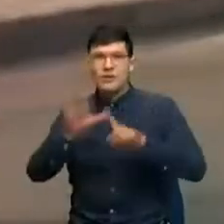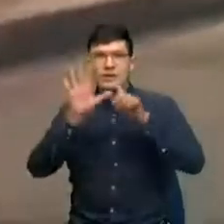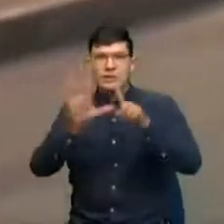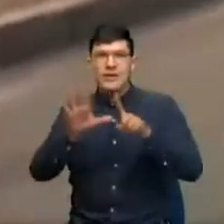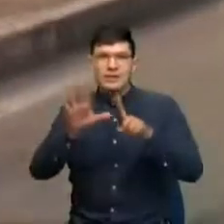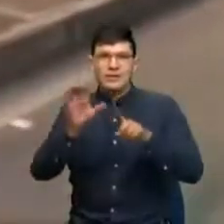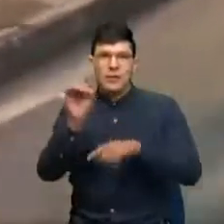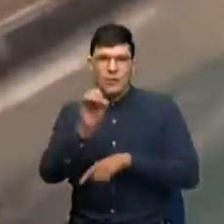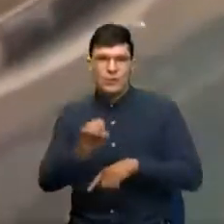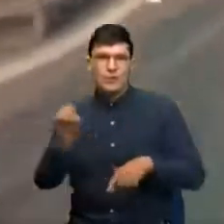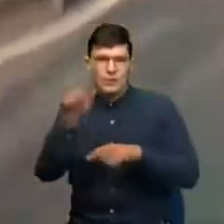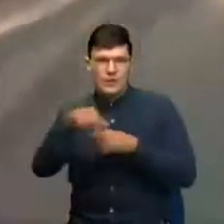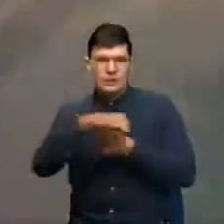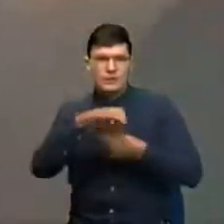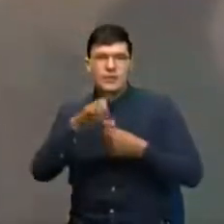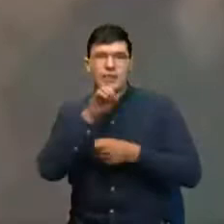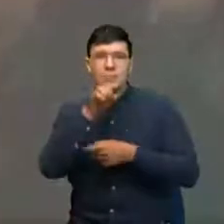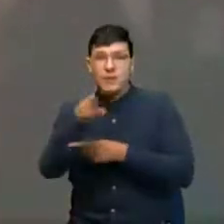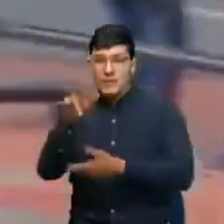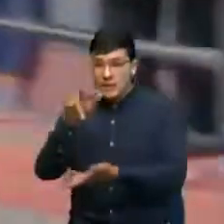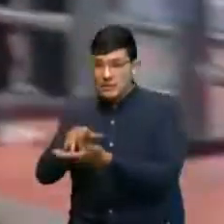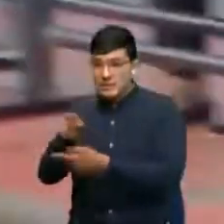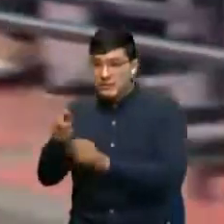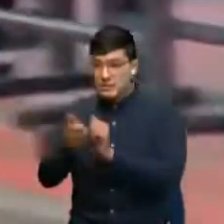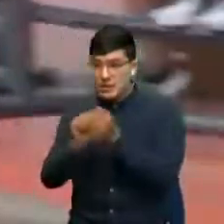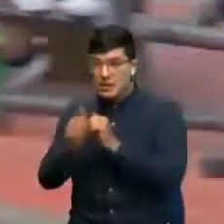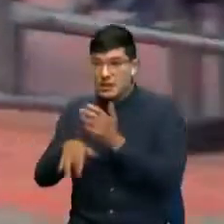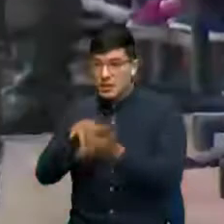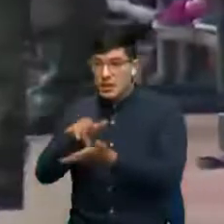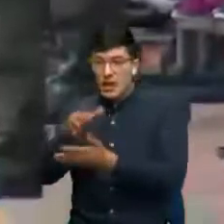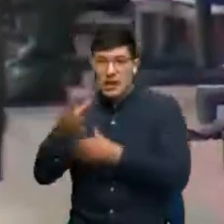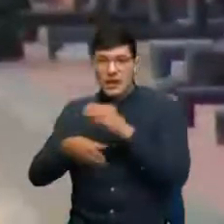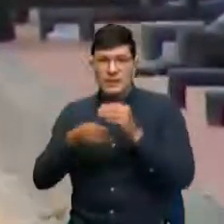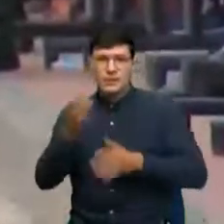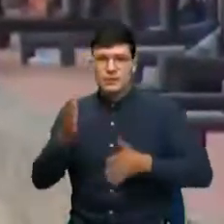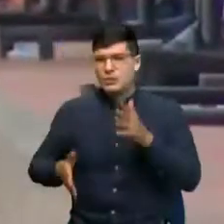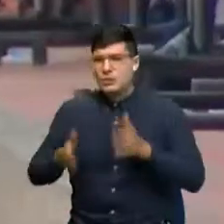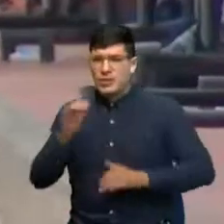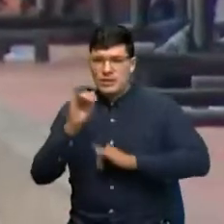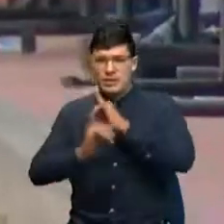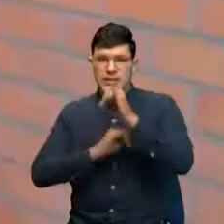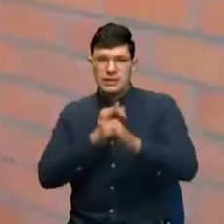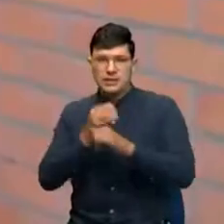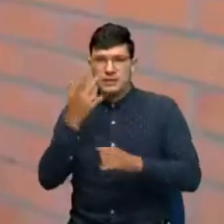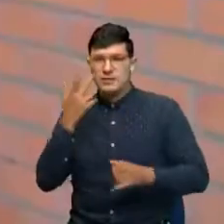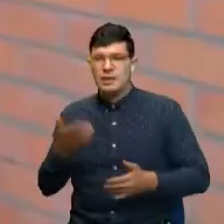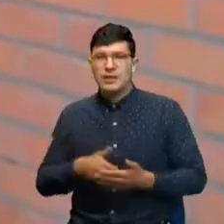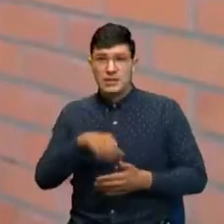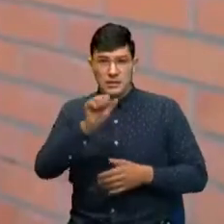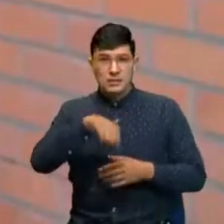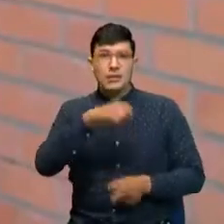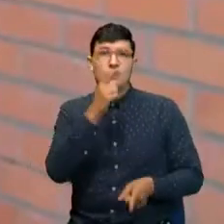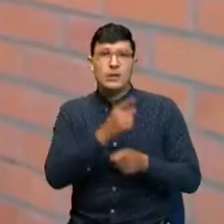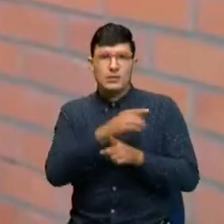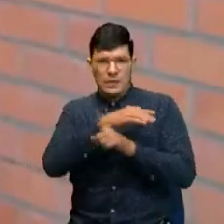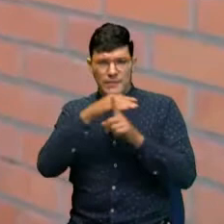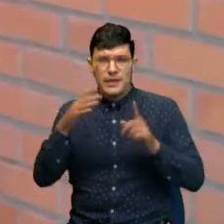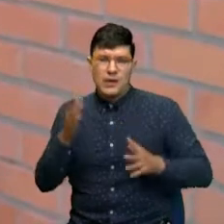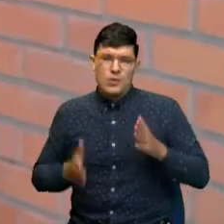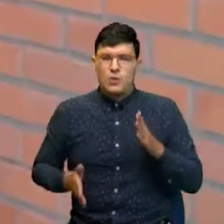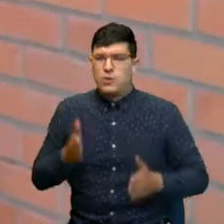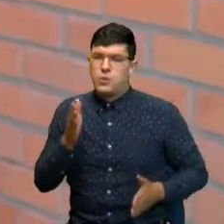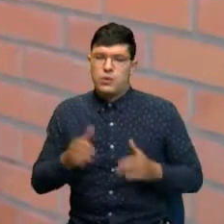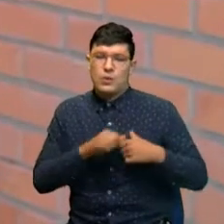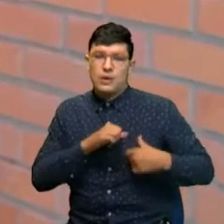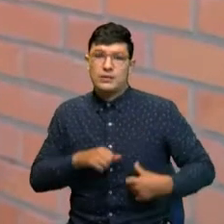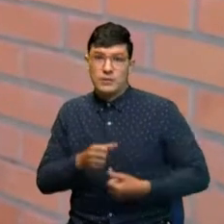En esta competencia intervendrán deportistas del país, además de atletas internacionales. Sí, es la media maratón cardiovascular, allí